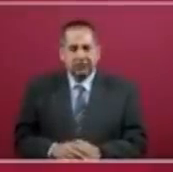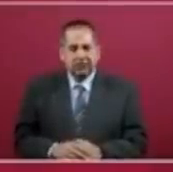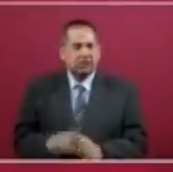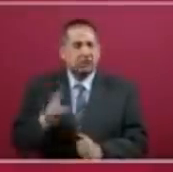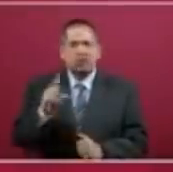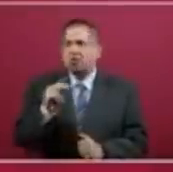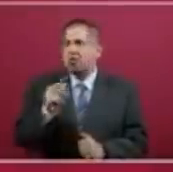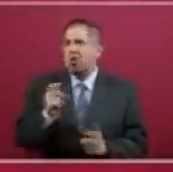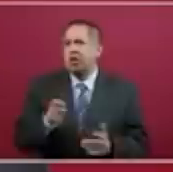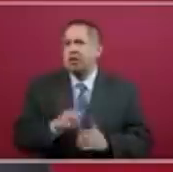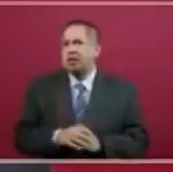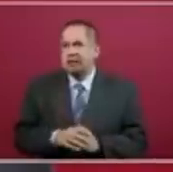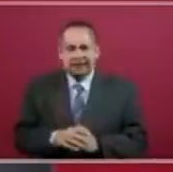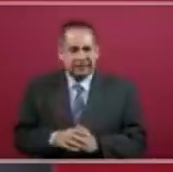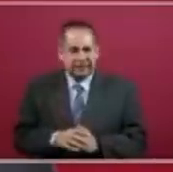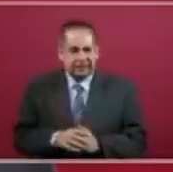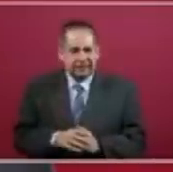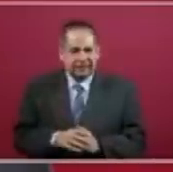un asunto